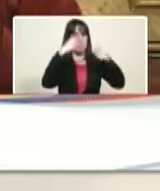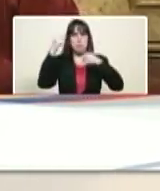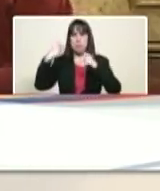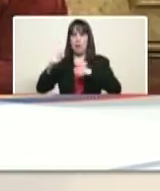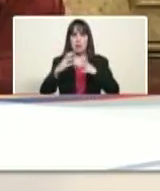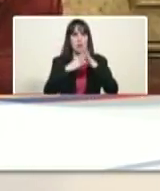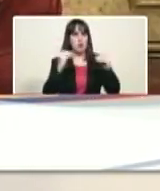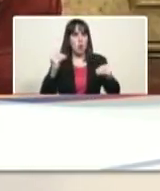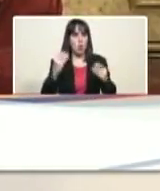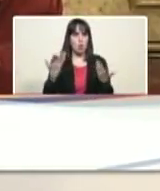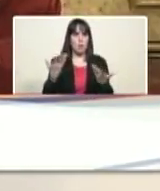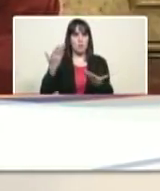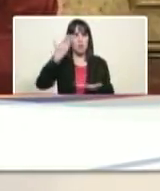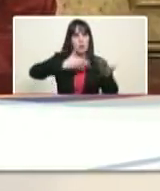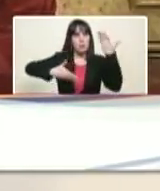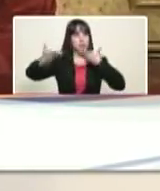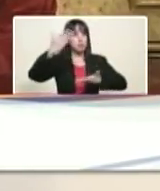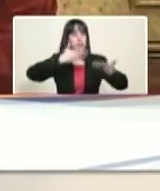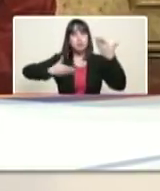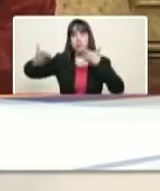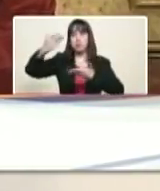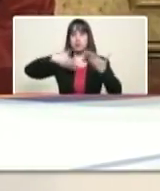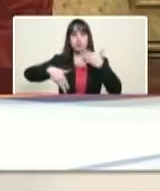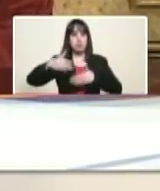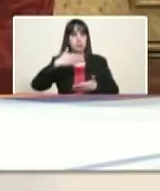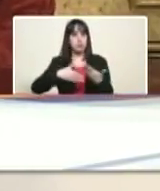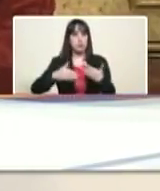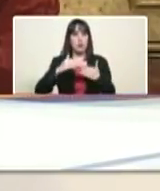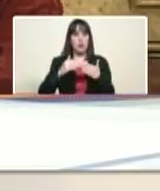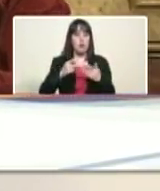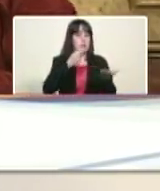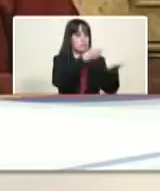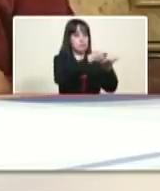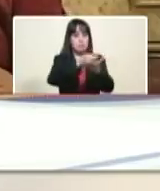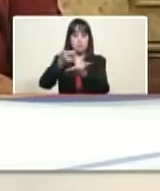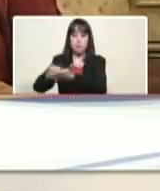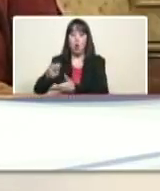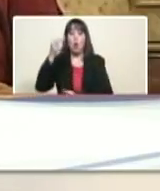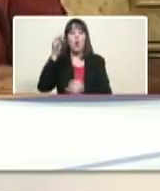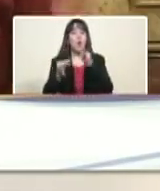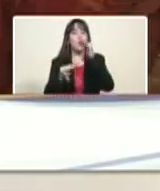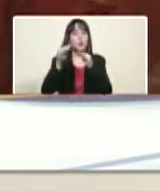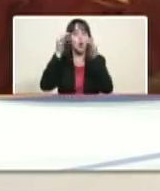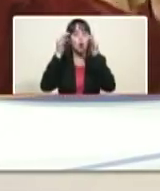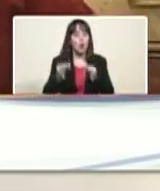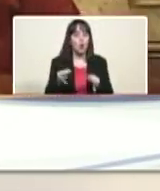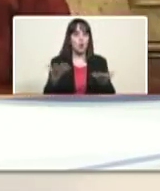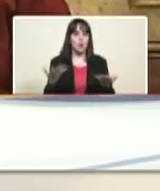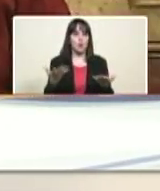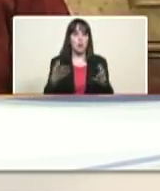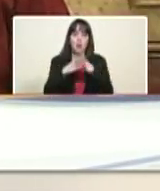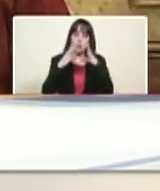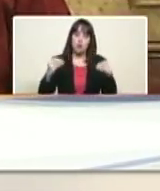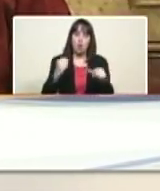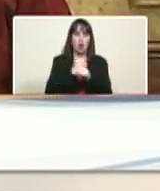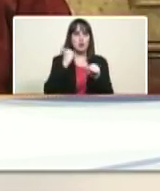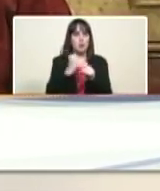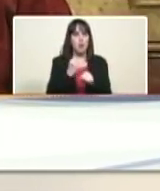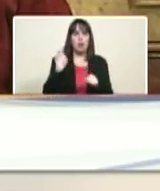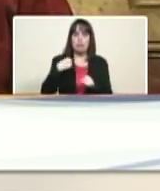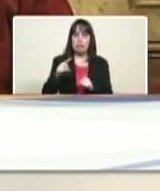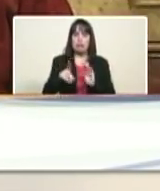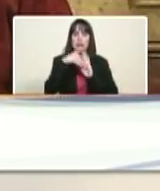Y todo lo que se produzca se distribuya de manera equitativa, justa, a precios justos, donde los trabajadores tengan sus